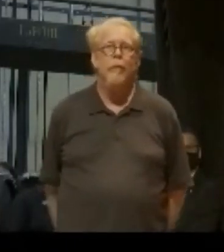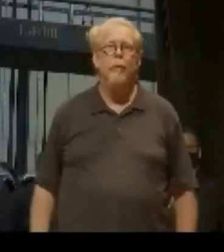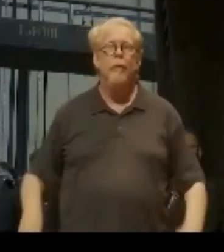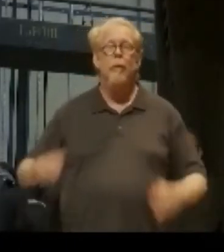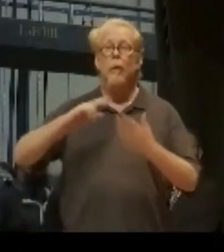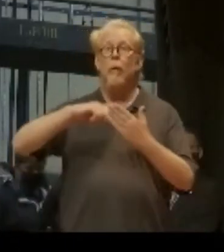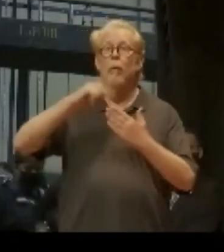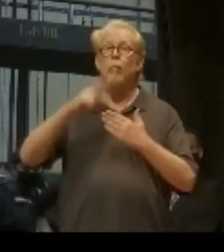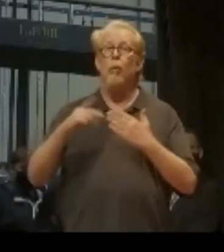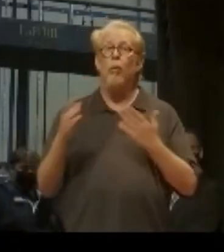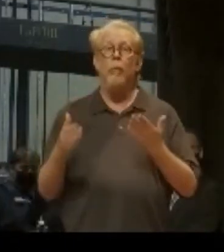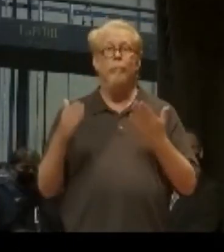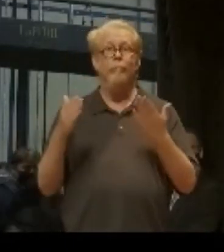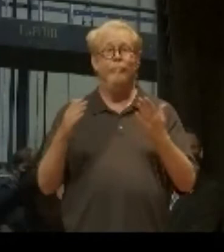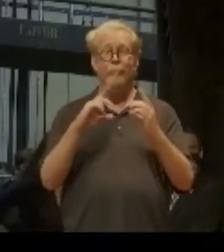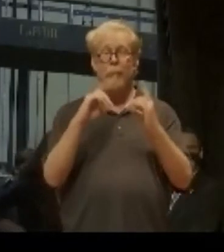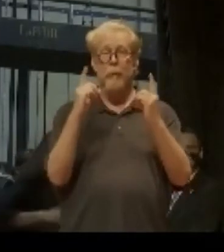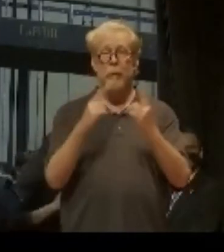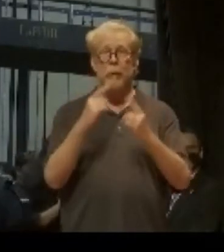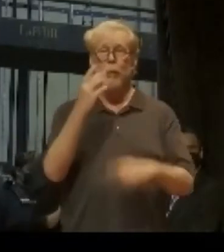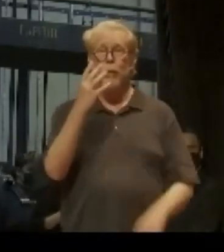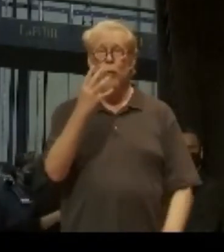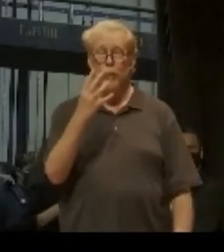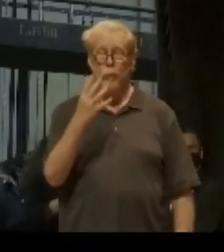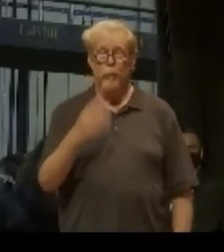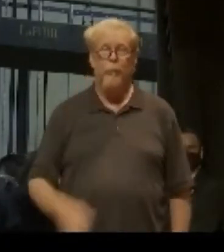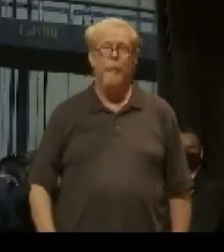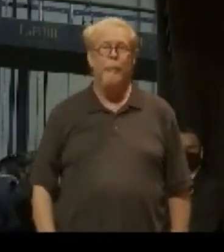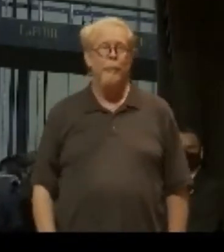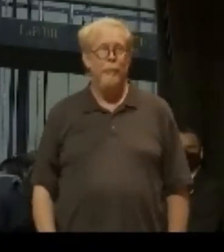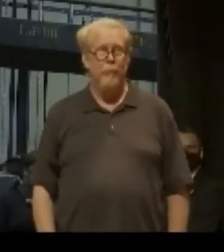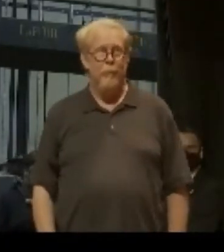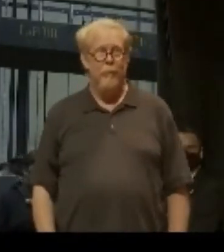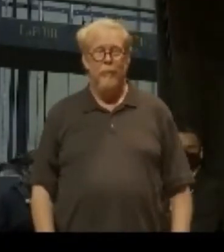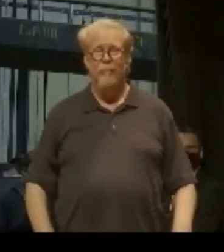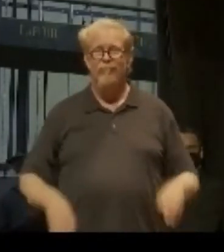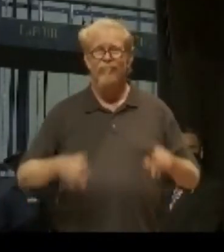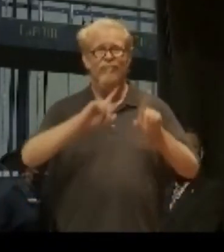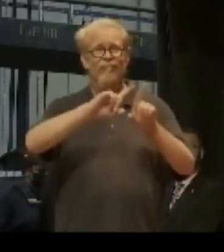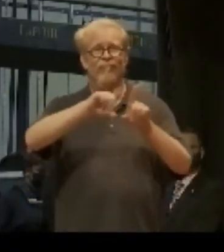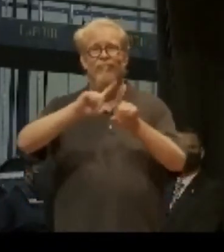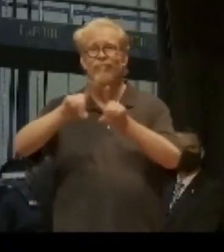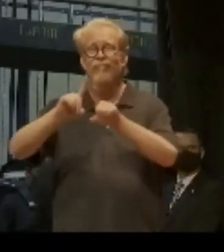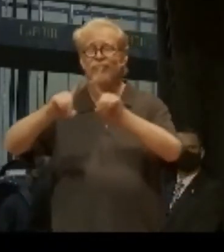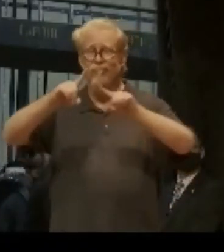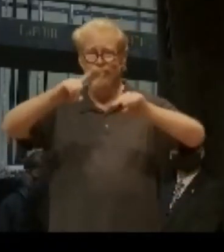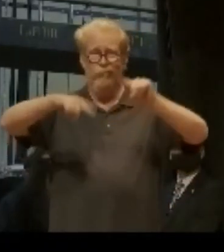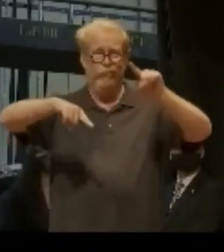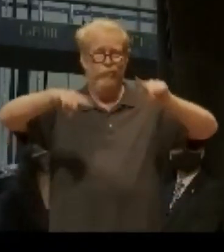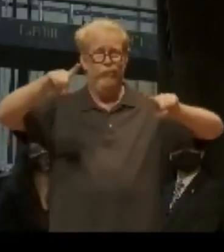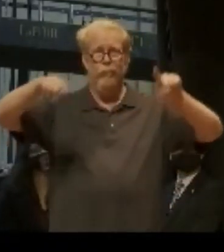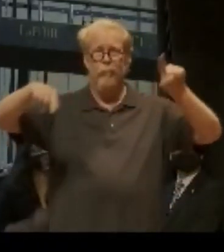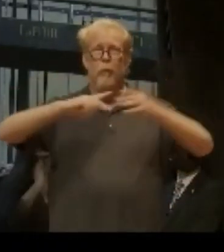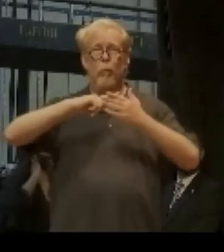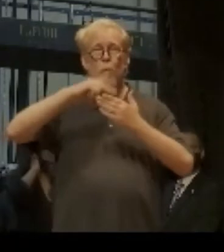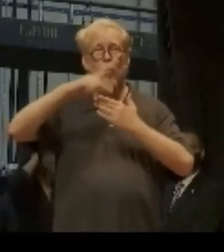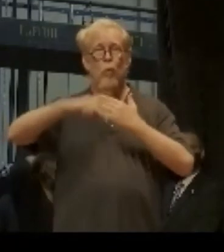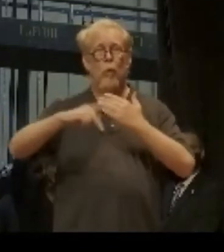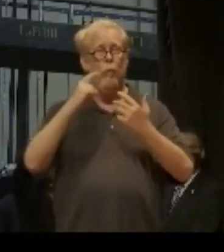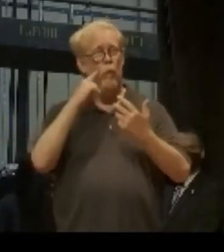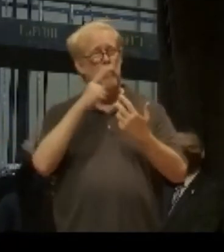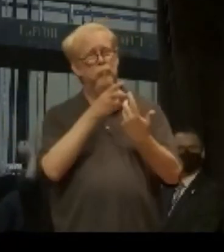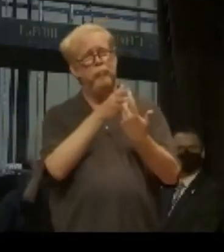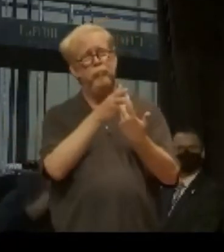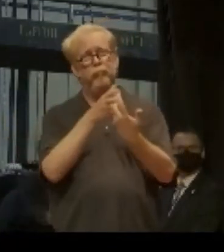Los programas que se ofrecen en el Distrito 4. El Distrito 4 tiene una amplia variedad de programas para encajar a cada